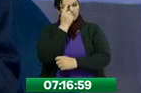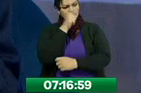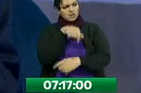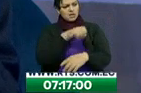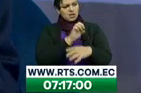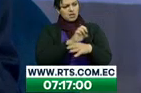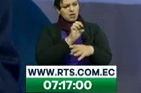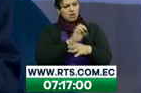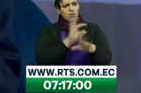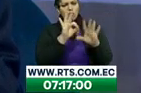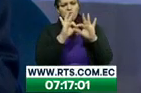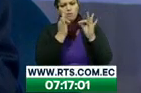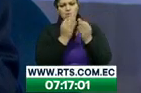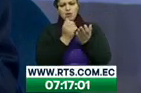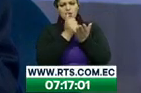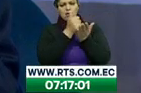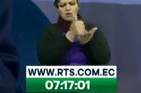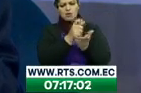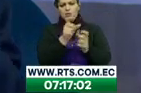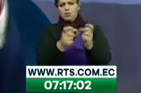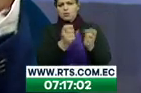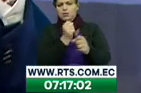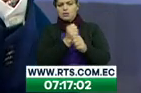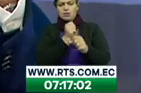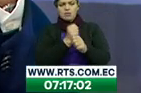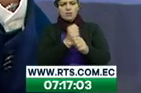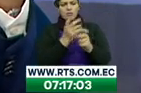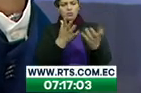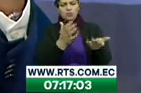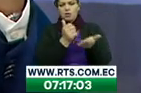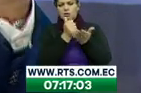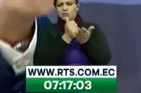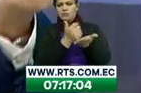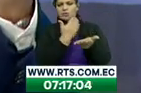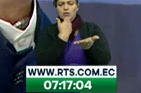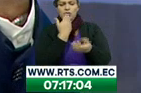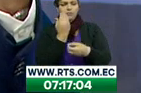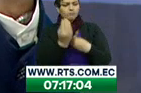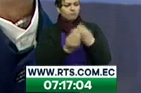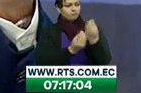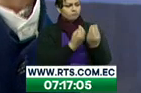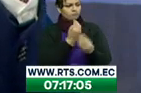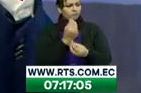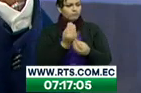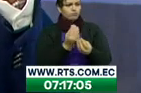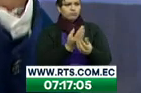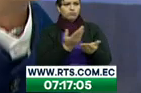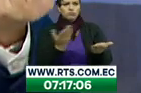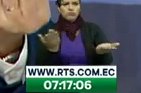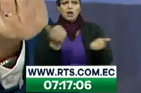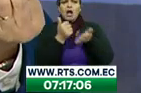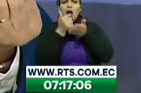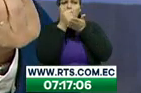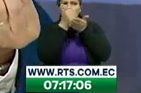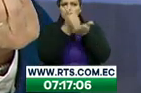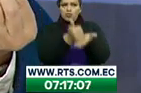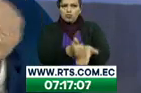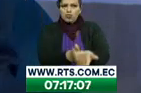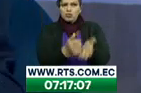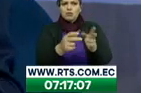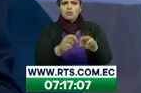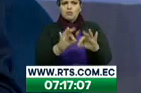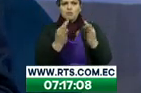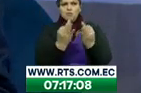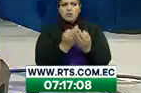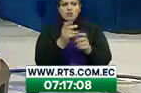de la familia, de los ciudadanos, y no es el ciudadano el que tiene que vivir para mejorar la calidad de vida del gobierno.